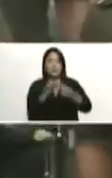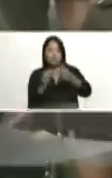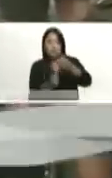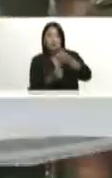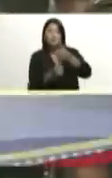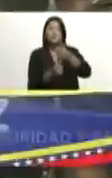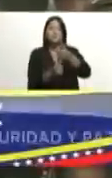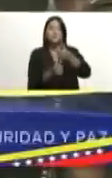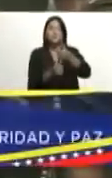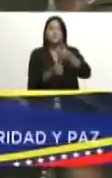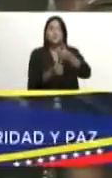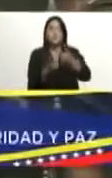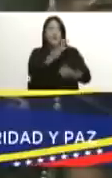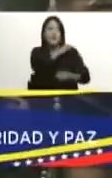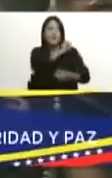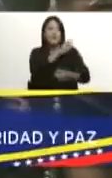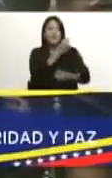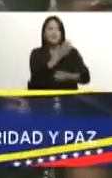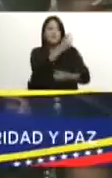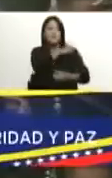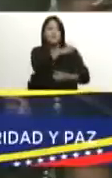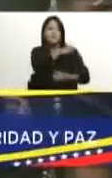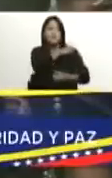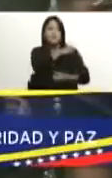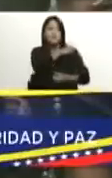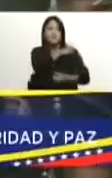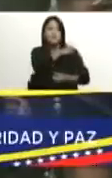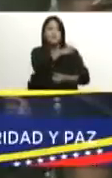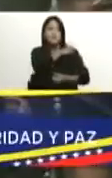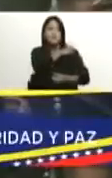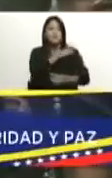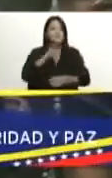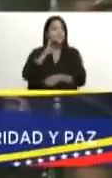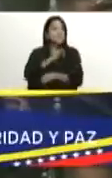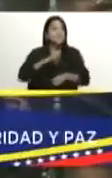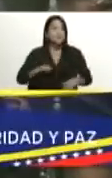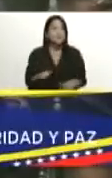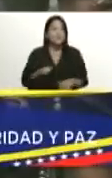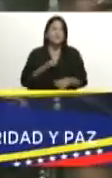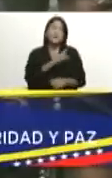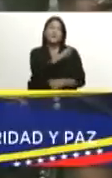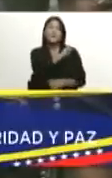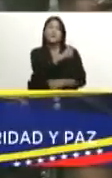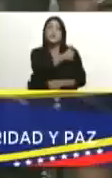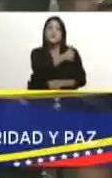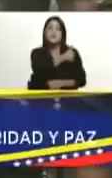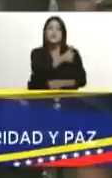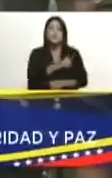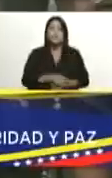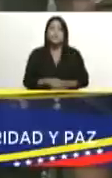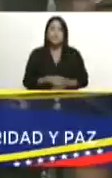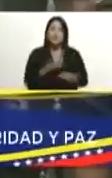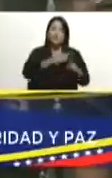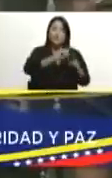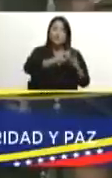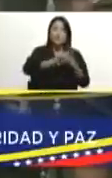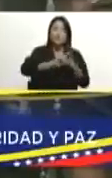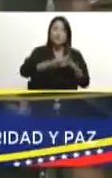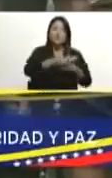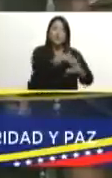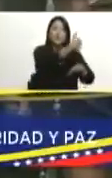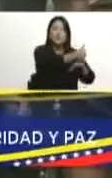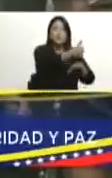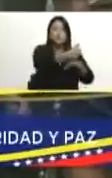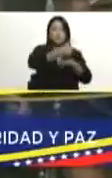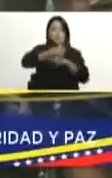estratégico, el jefe de Estado Mayor de la Comandancia en Jefe, y los señores comandantes de componentes